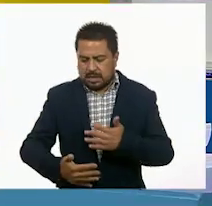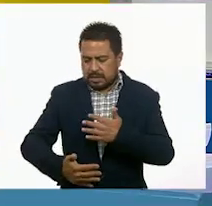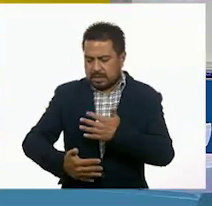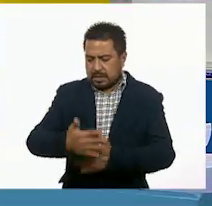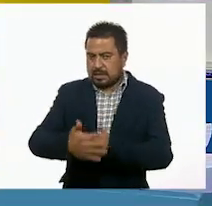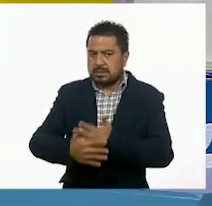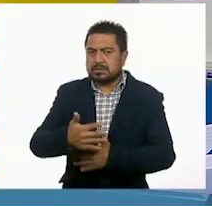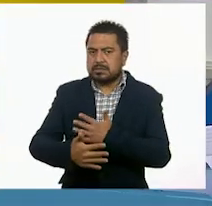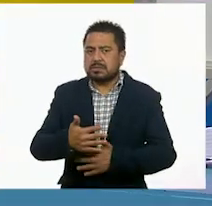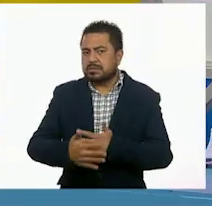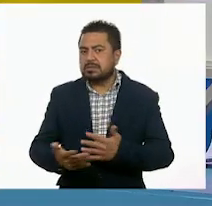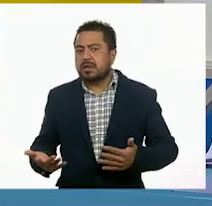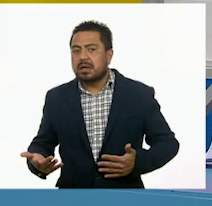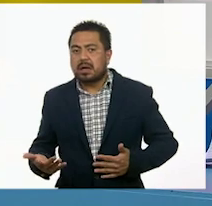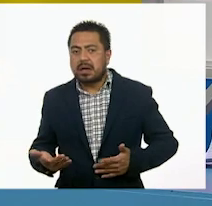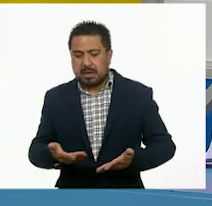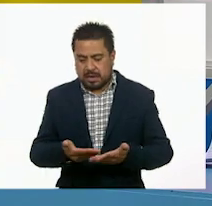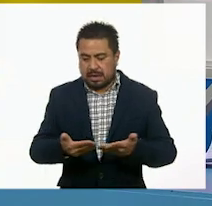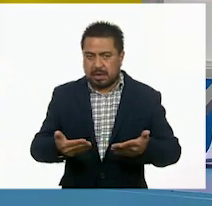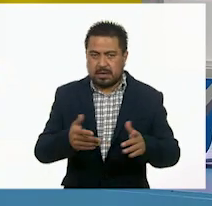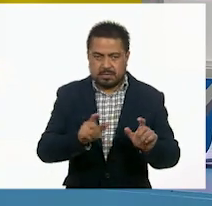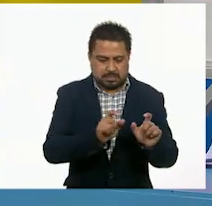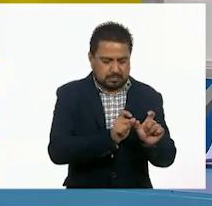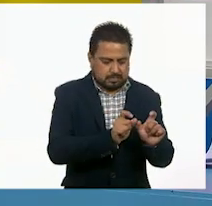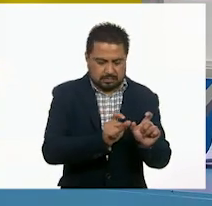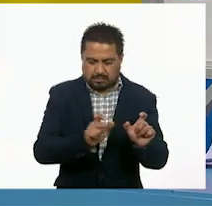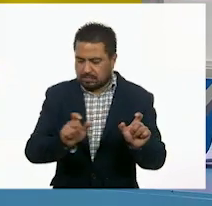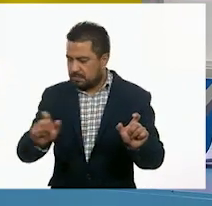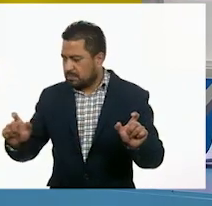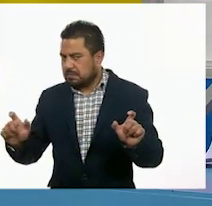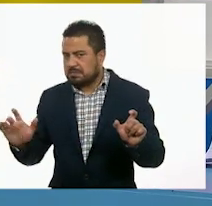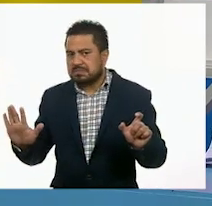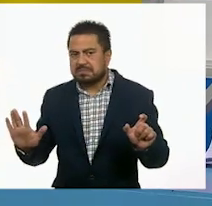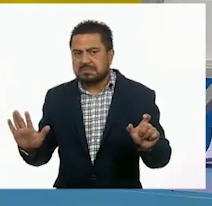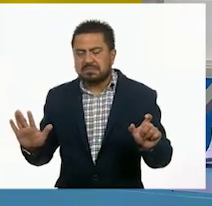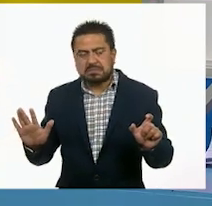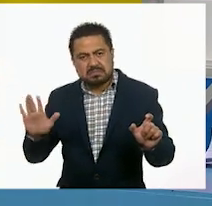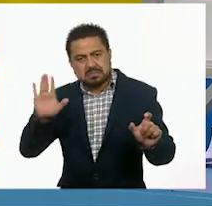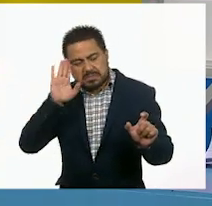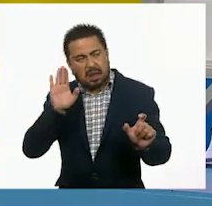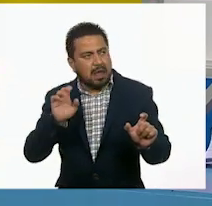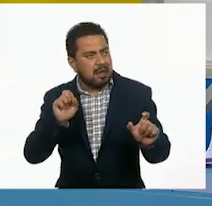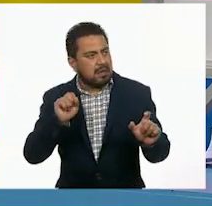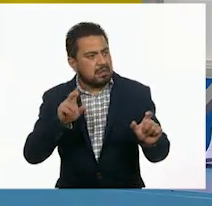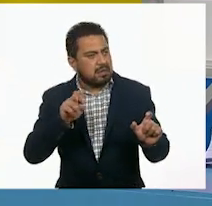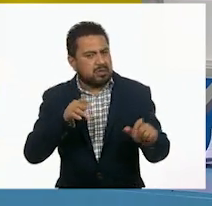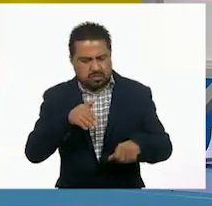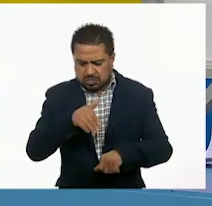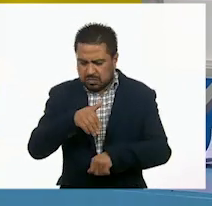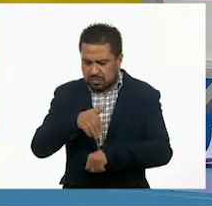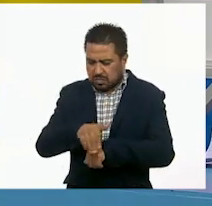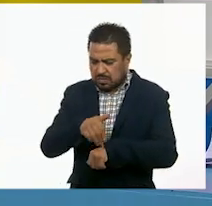15 en esta recta numérica? Ok, el número